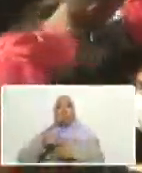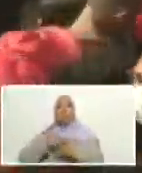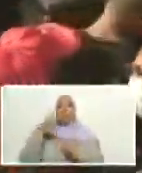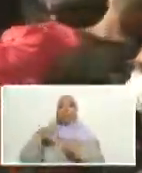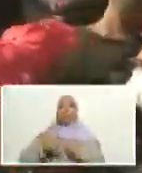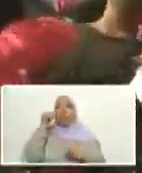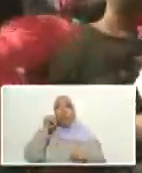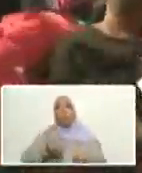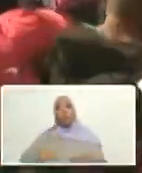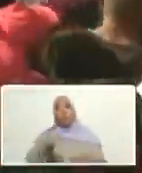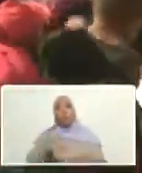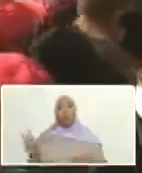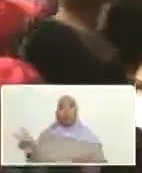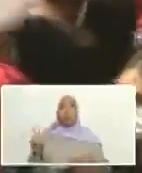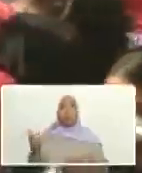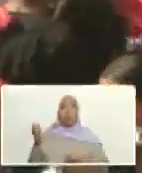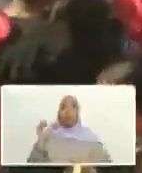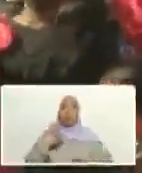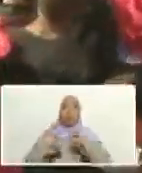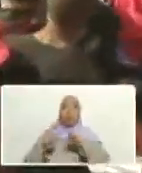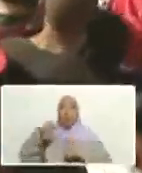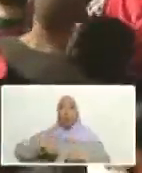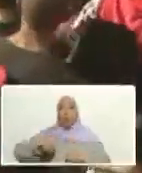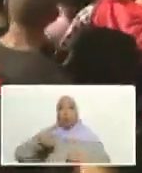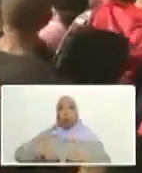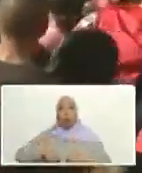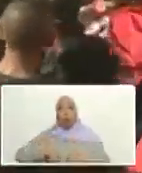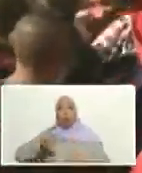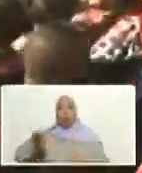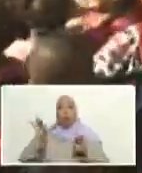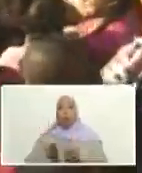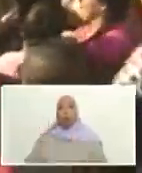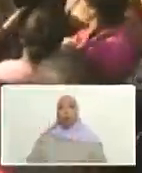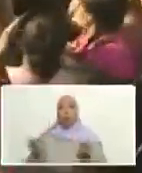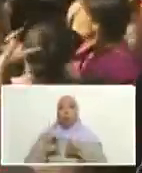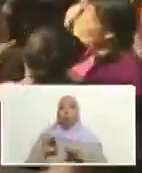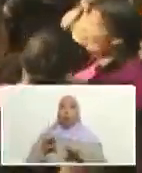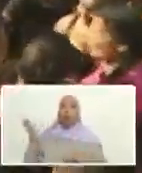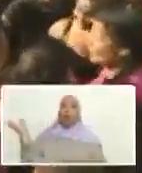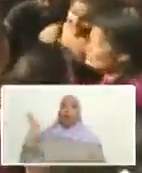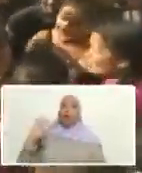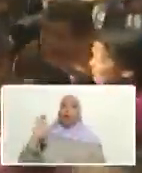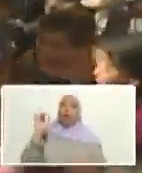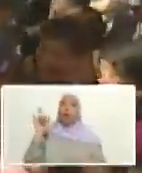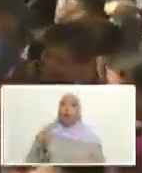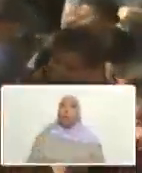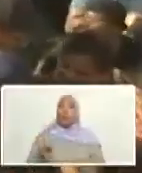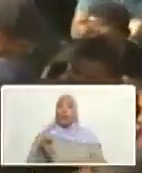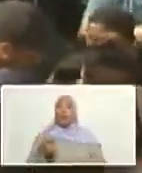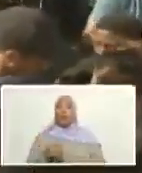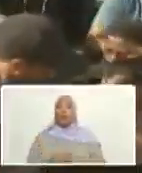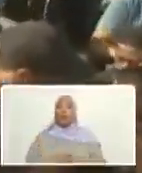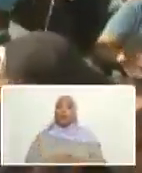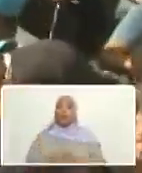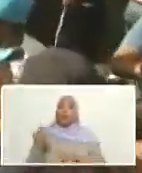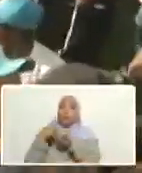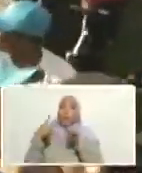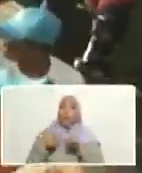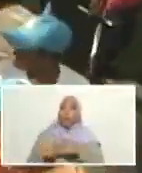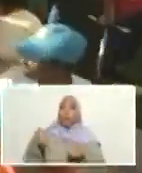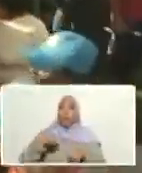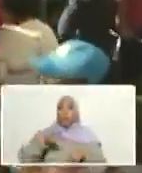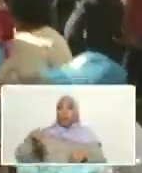pueblo venezolano por la demostración el día de hoy, no solo acá en la ciudad de Caracas, sino también en las distintas capitales